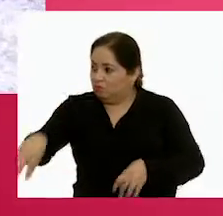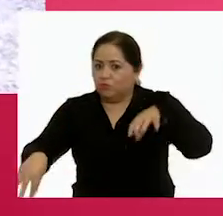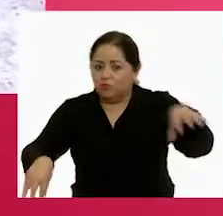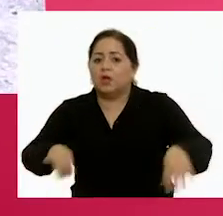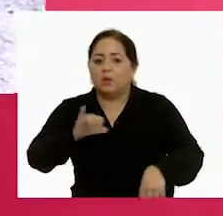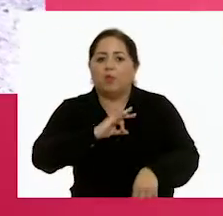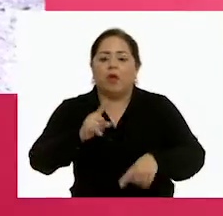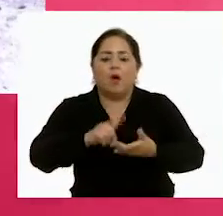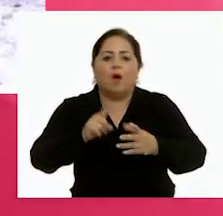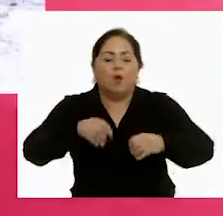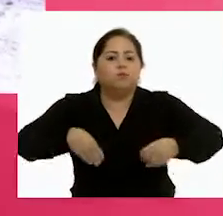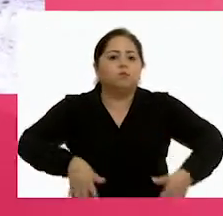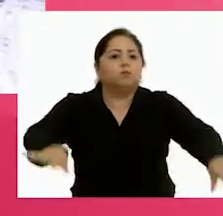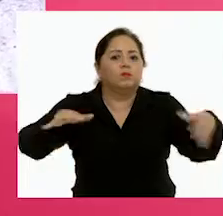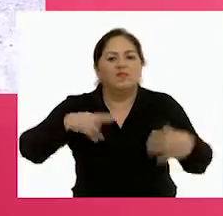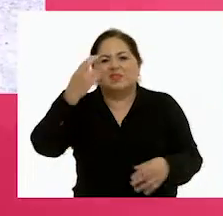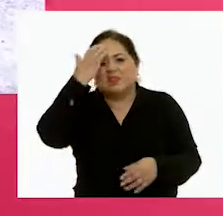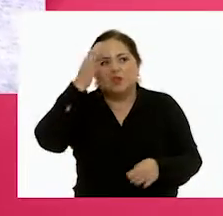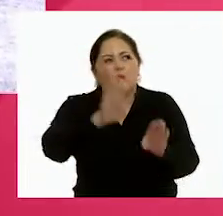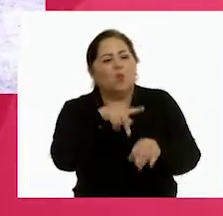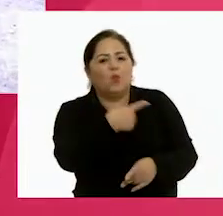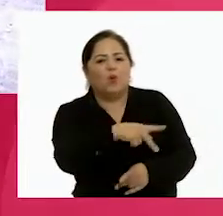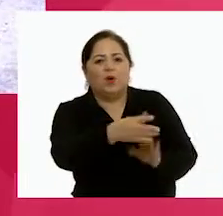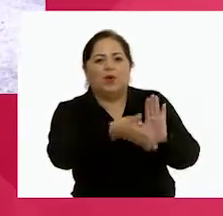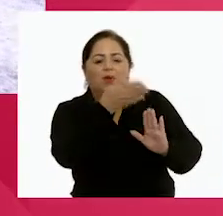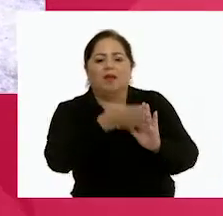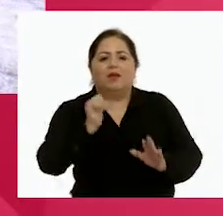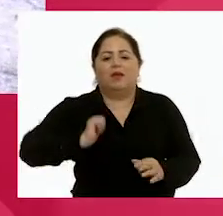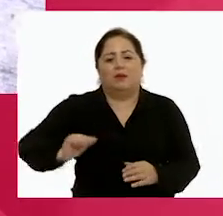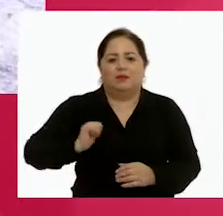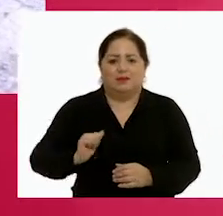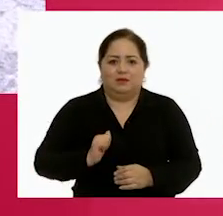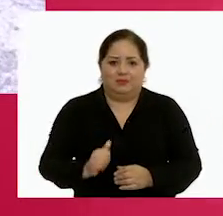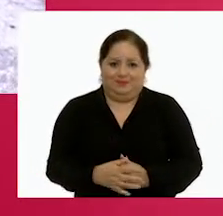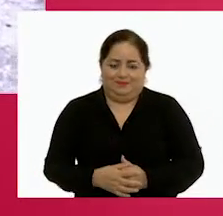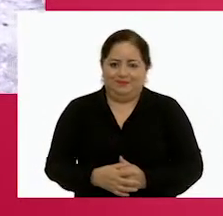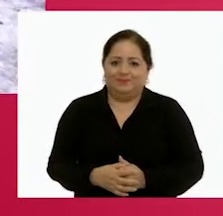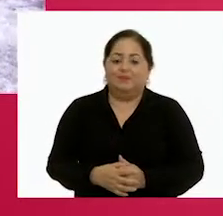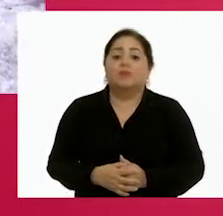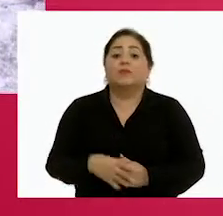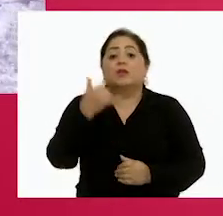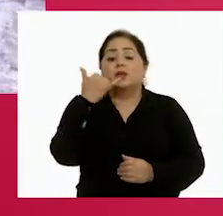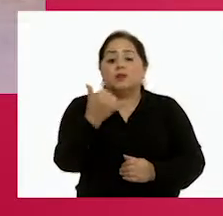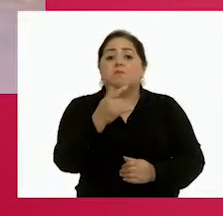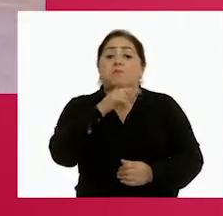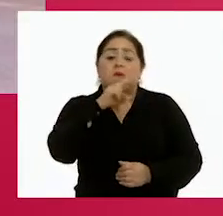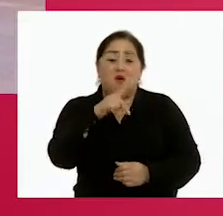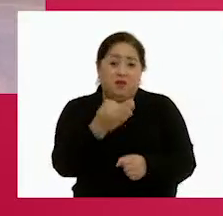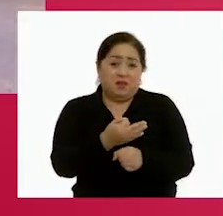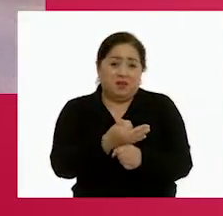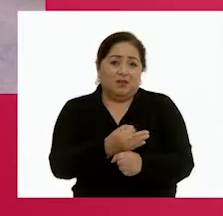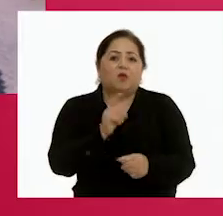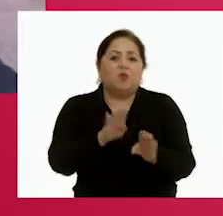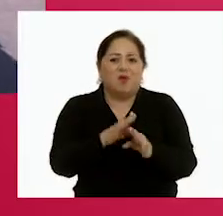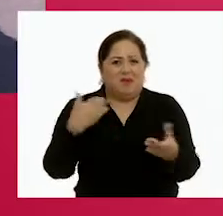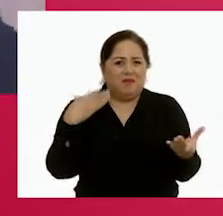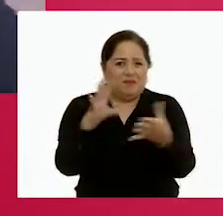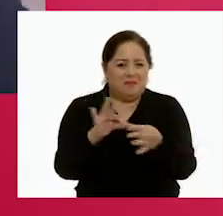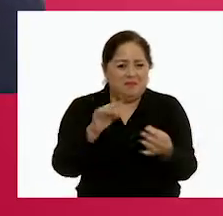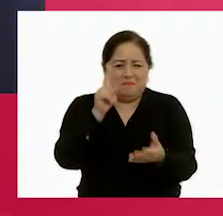esto permite que de alguna manera conozcamos aspectos del cómo eran sus sistemas constructivos y lo mejor de todo, cómo están conectados,